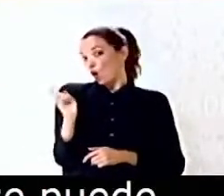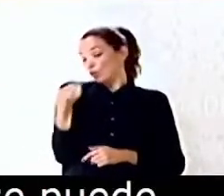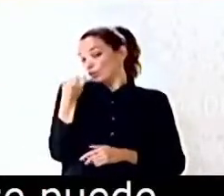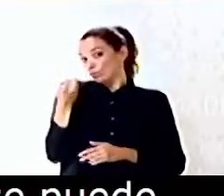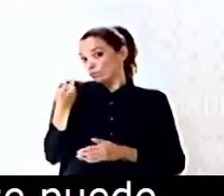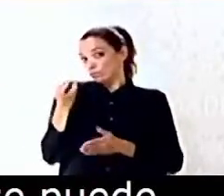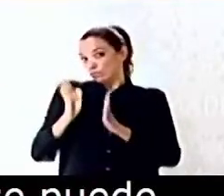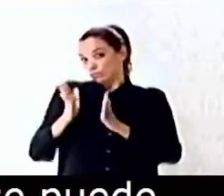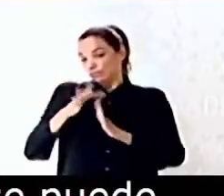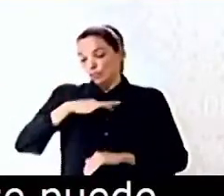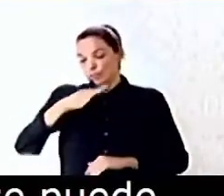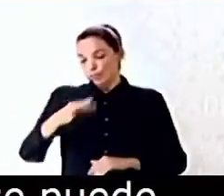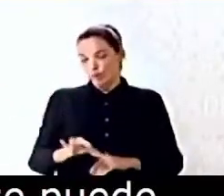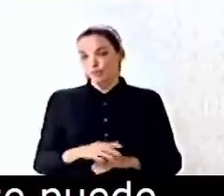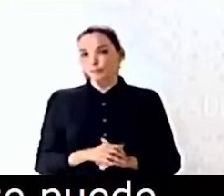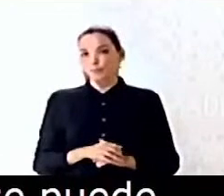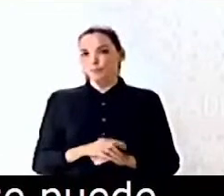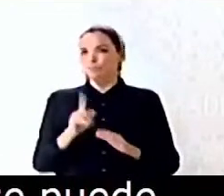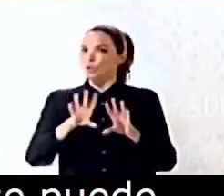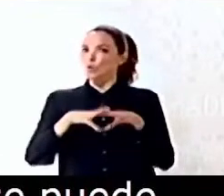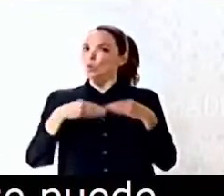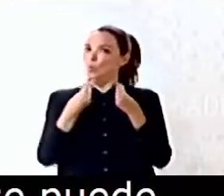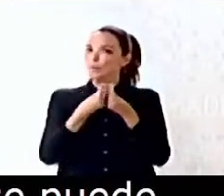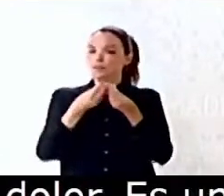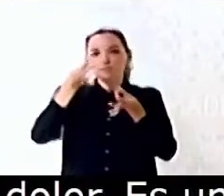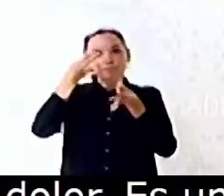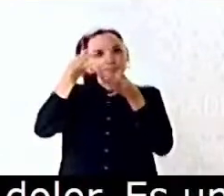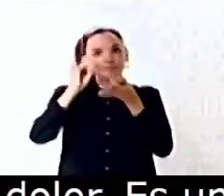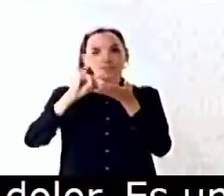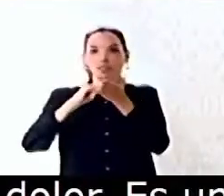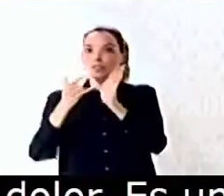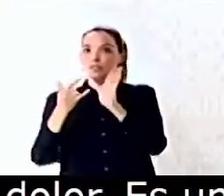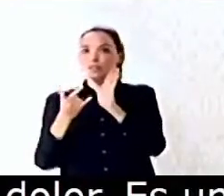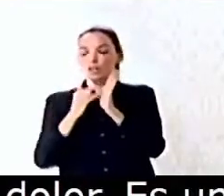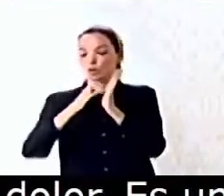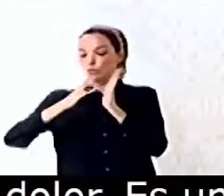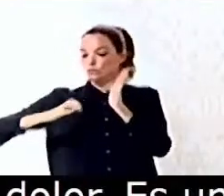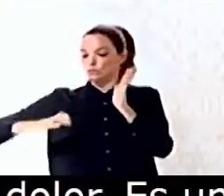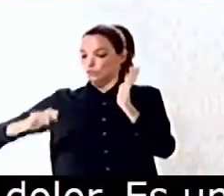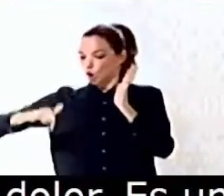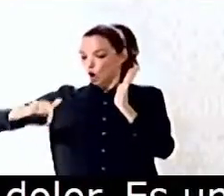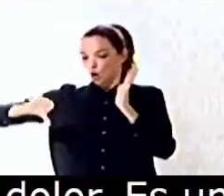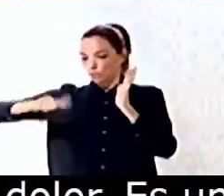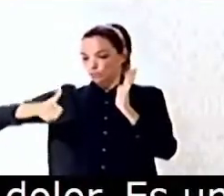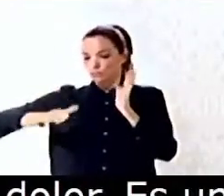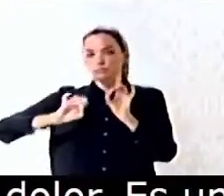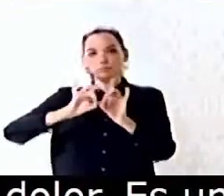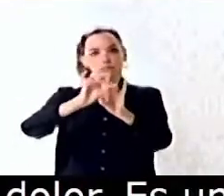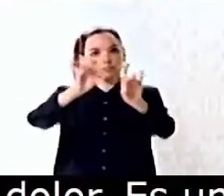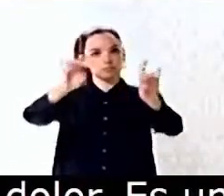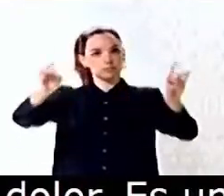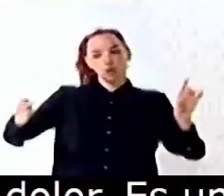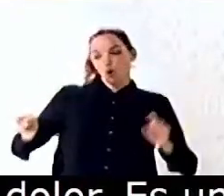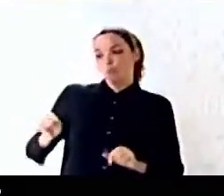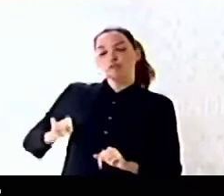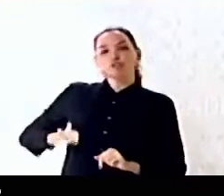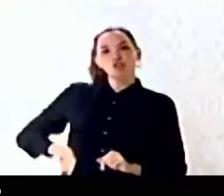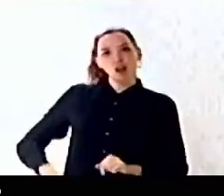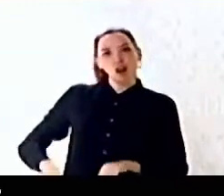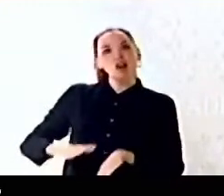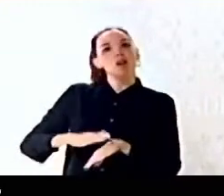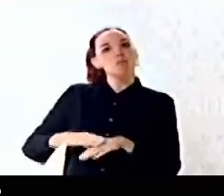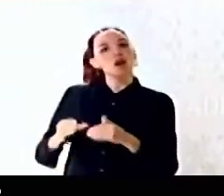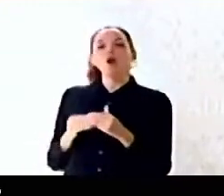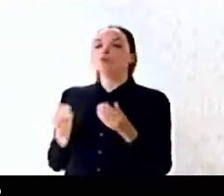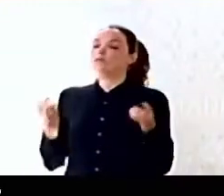dolor. Es un documento muy técnico que será distribuido a todos nuestros profesionales para que se pueda hacer un uso adecuado de los